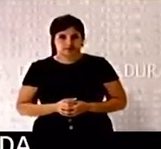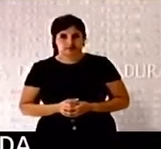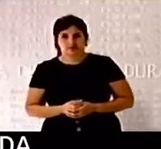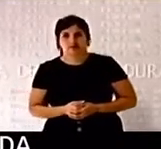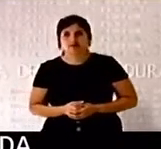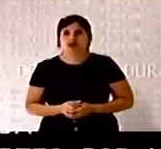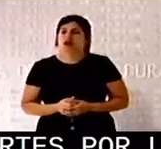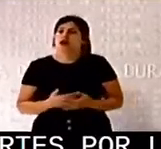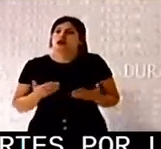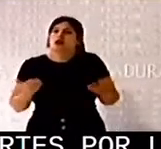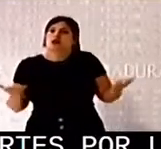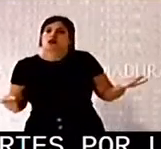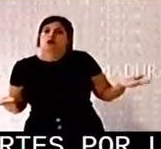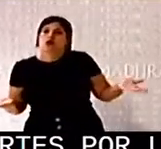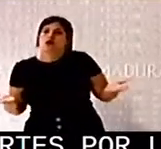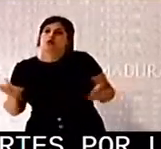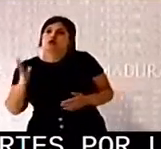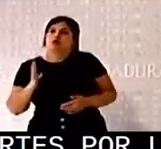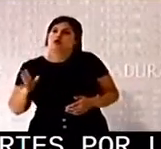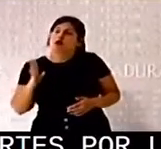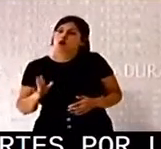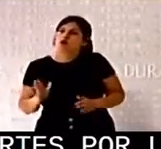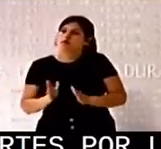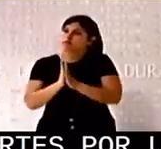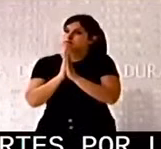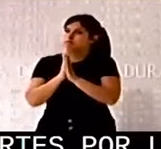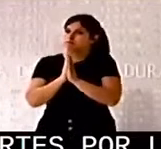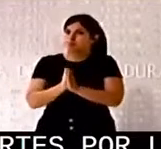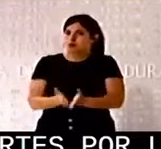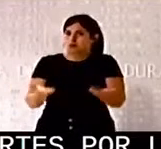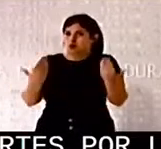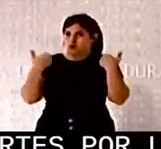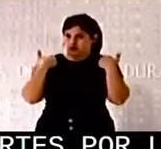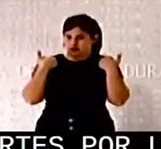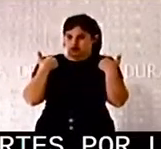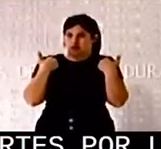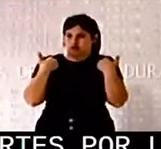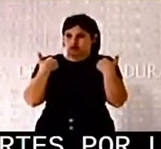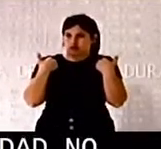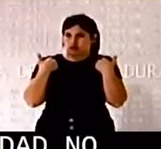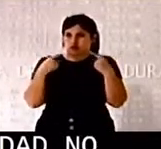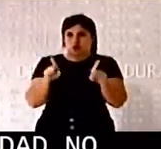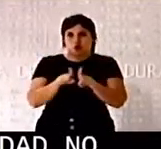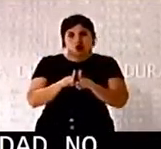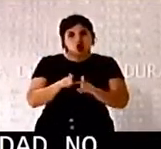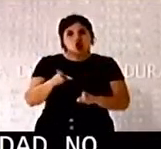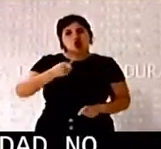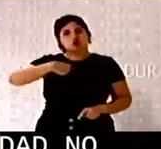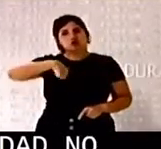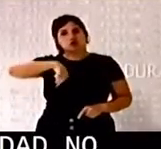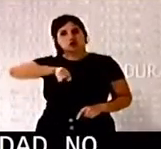Por lo tanto, pido por favor mucha responsabilidad. No estamos en contra